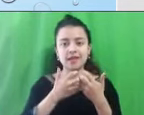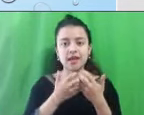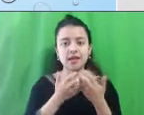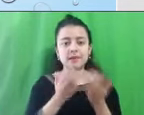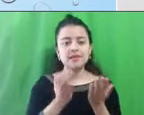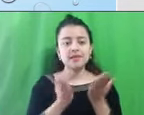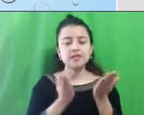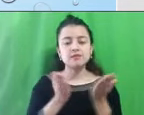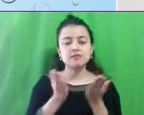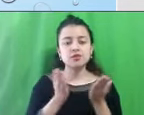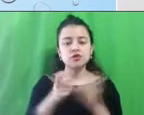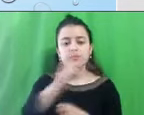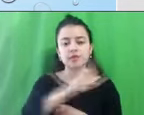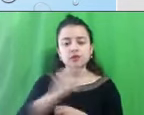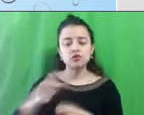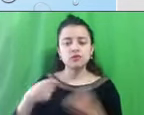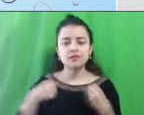como visión